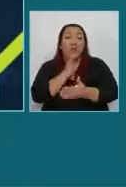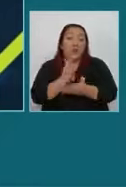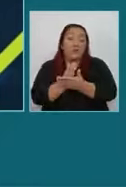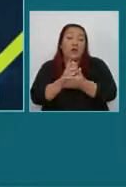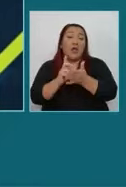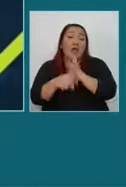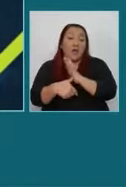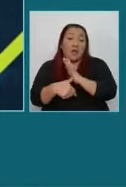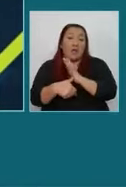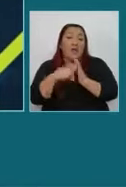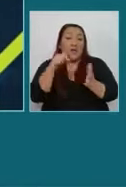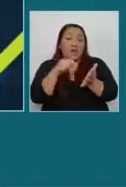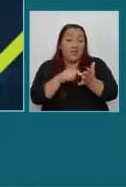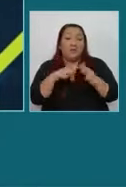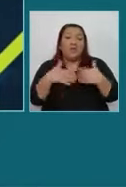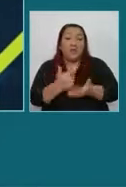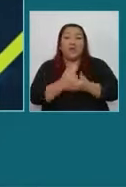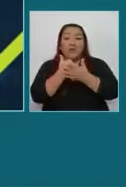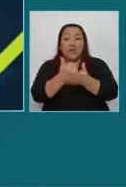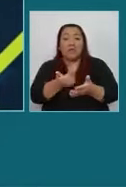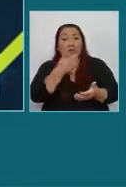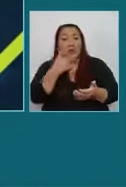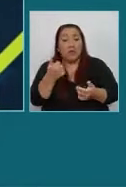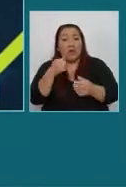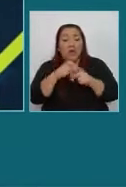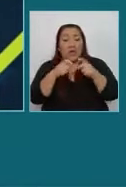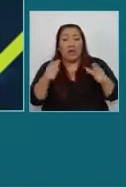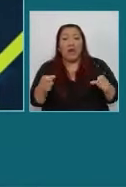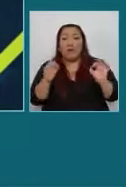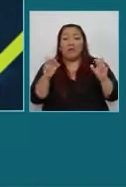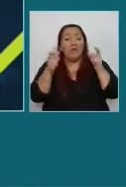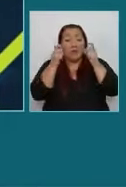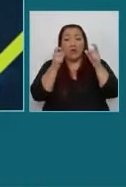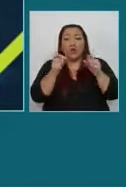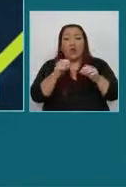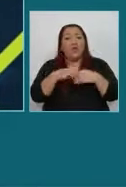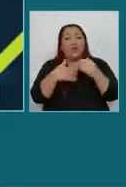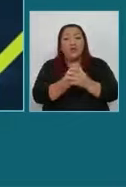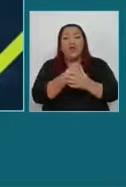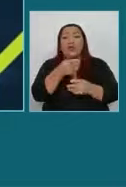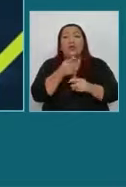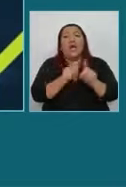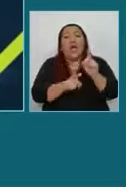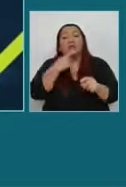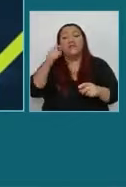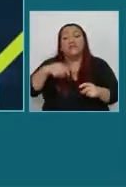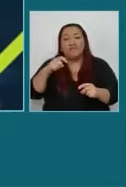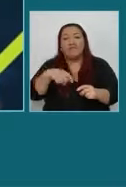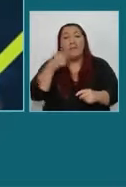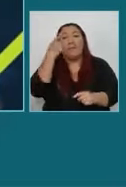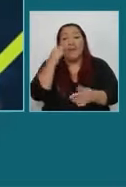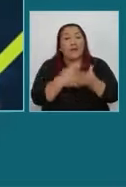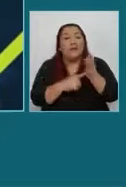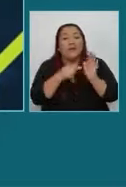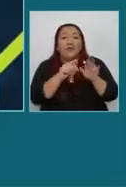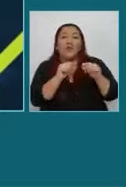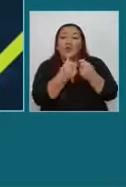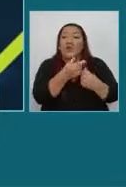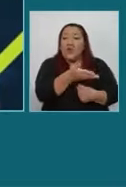que luego esto pueda servir para una mejora en el campo también regulatorio, ya que también esto es algo necesario para el